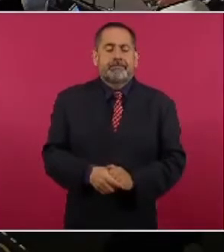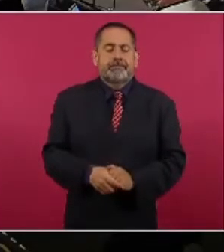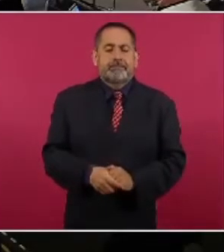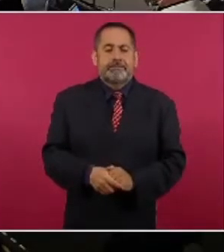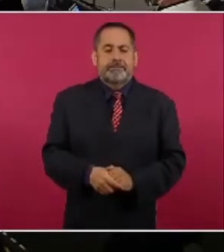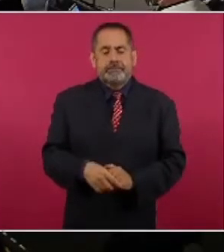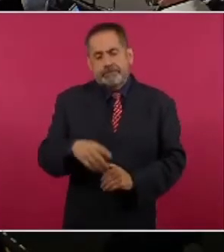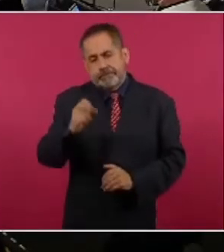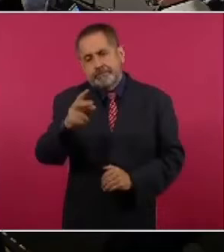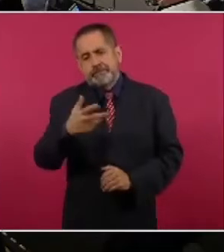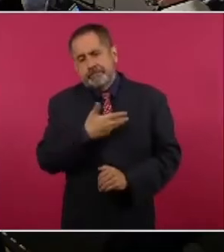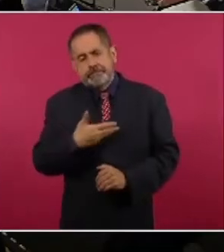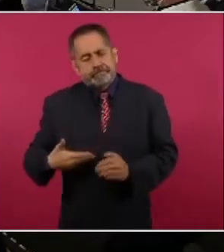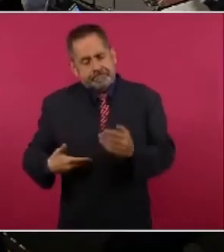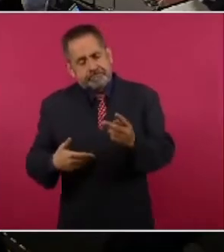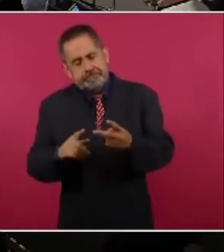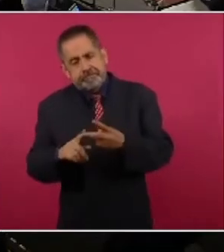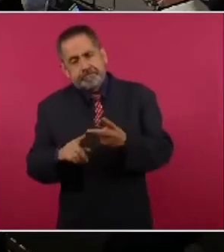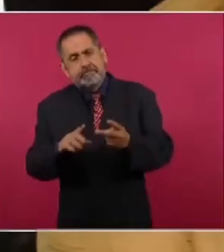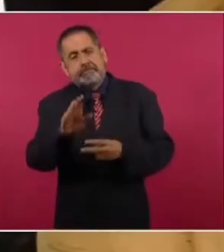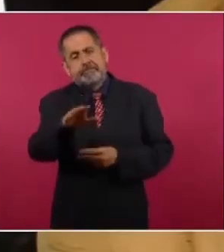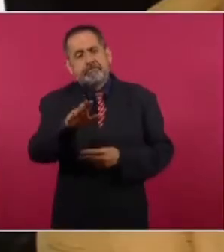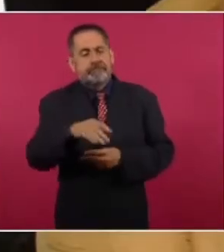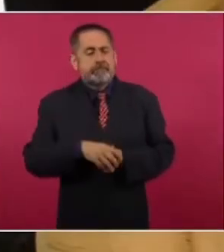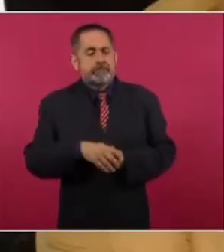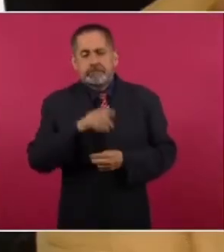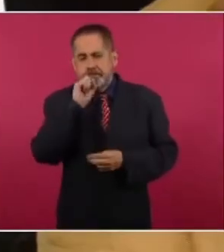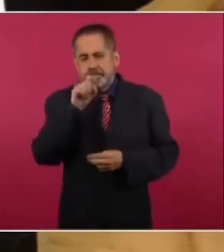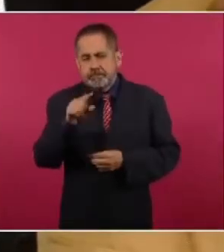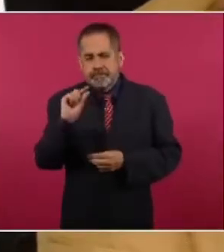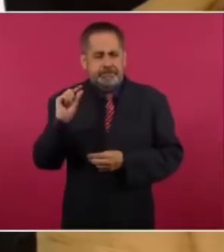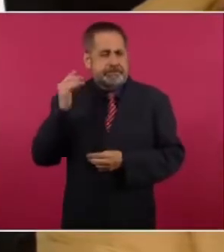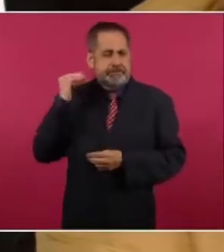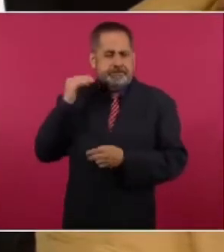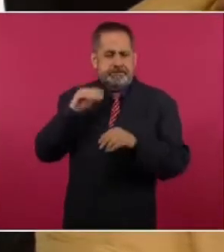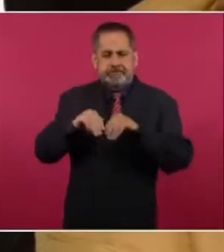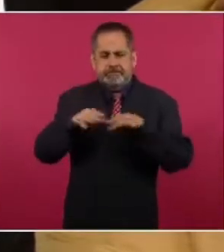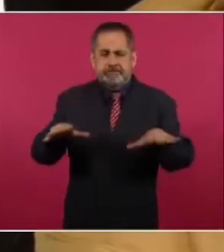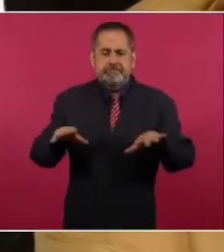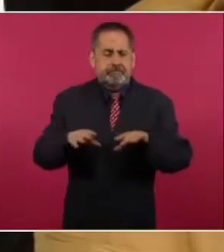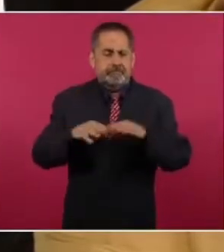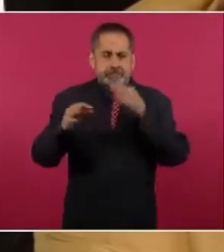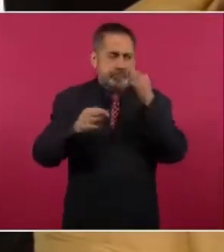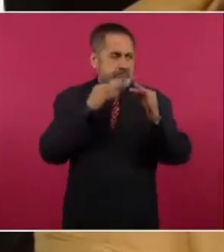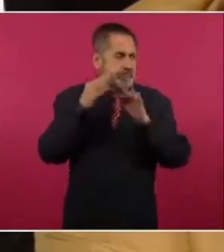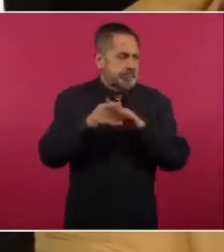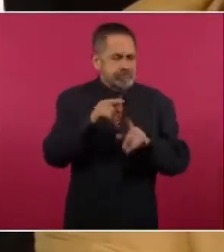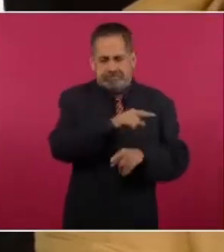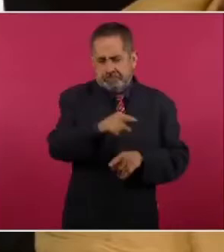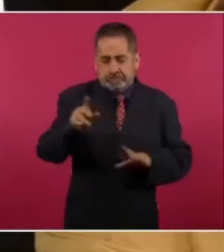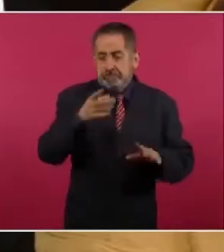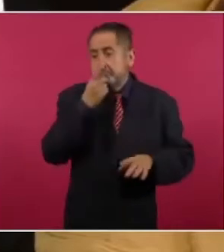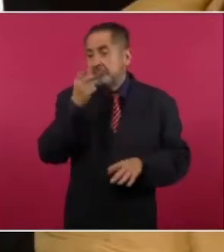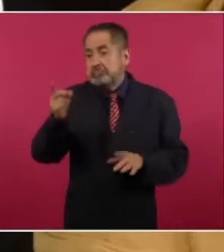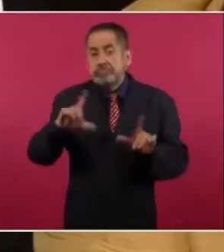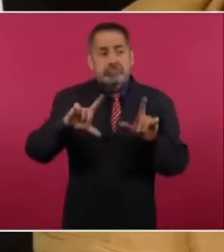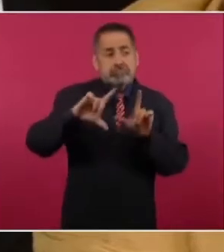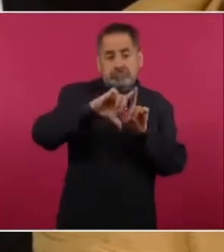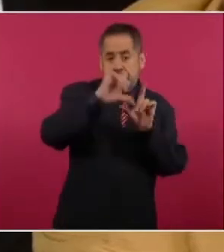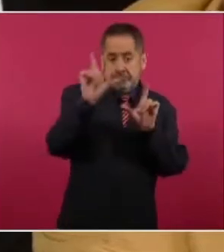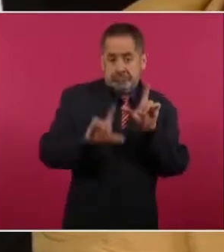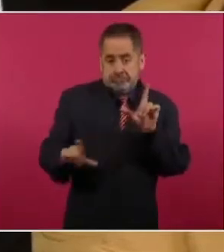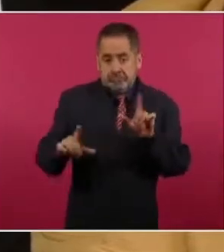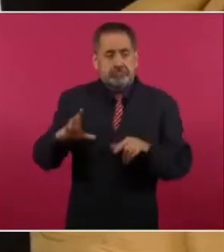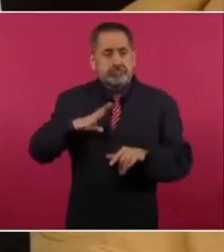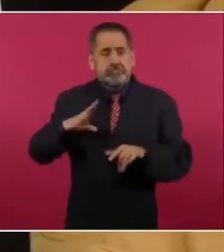Ok, presidente. También hace unos días se daban a conocer algunos medios de comunicación que en todo el país había un despliegue